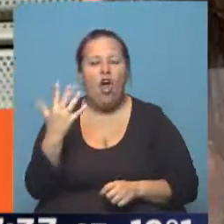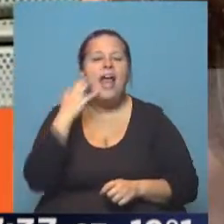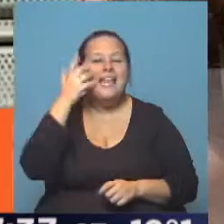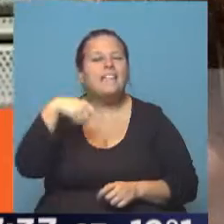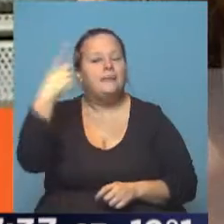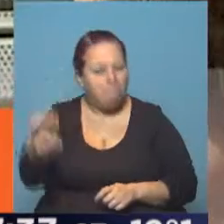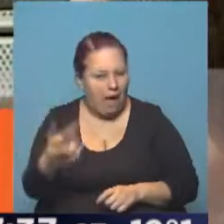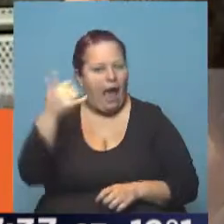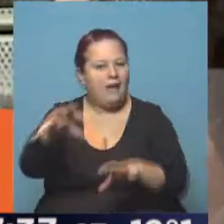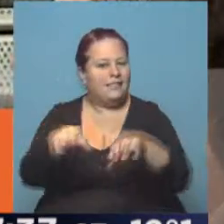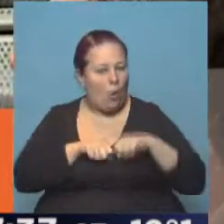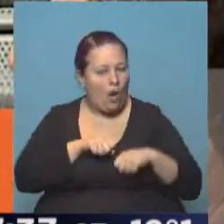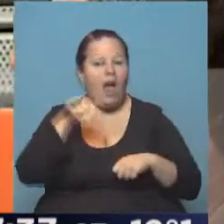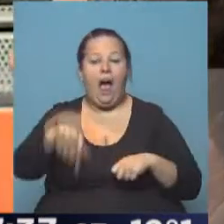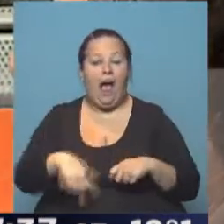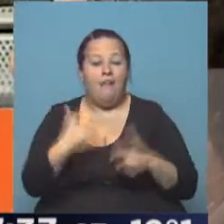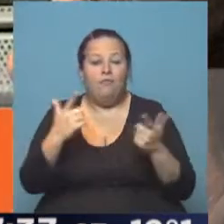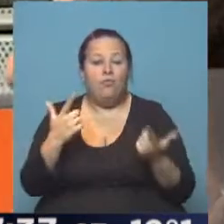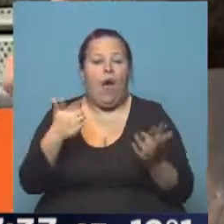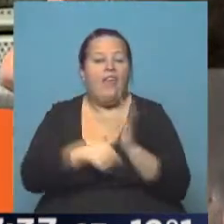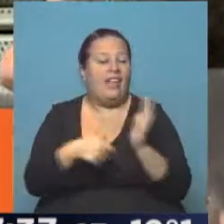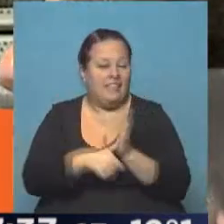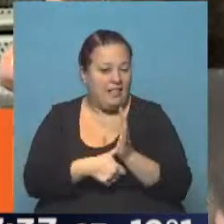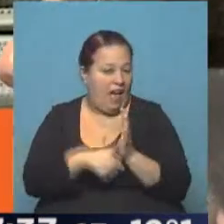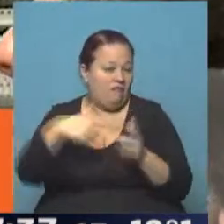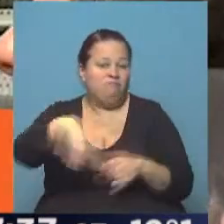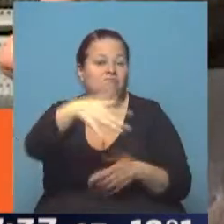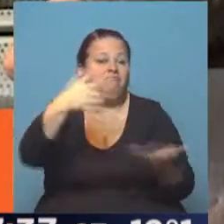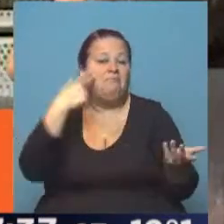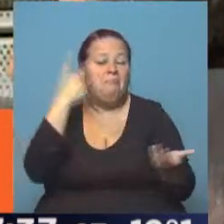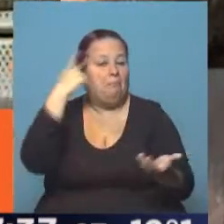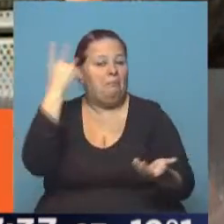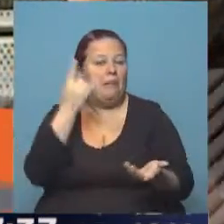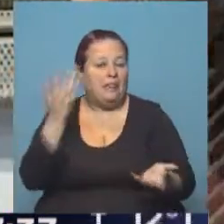nietos más que están apropiados y que hoy no tienen su identidad y que caminan por la calle viviendo una mentira.